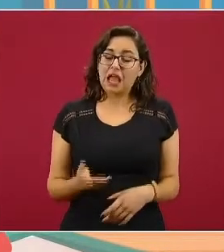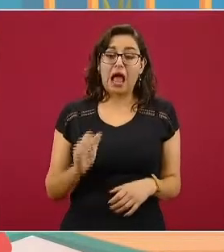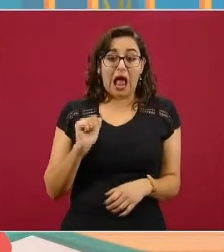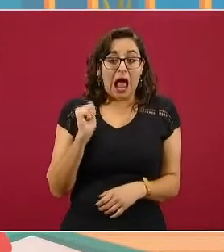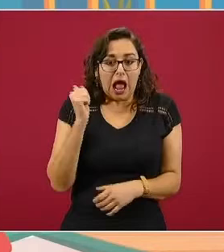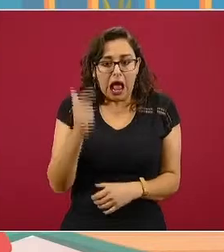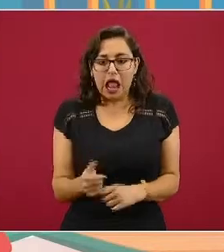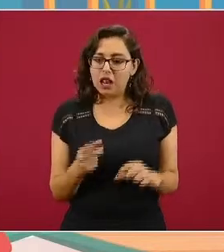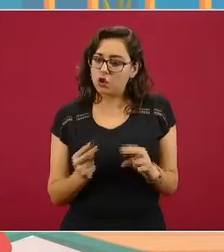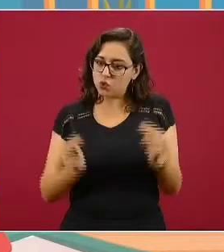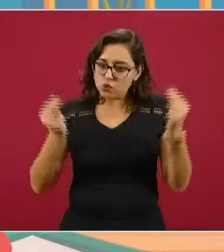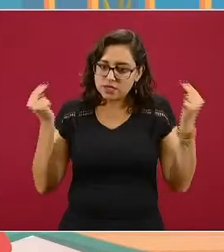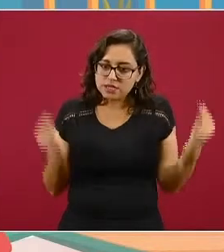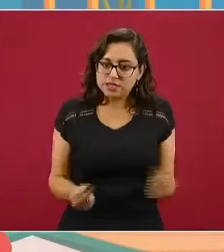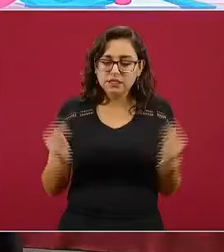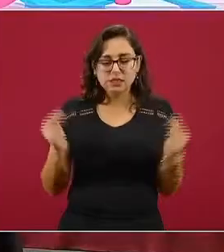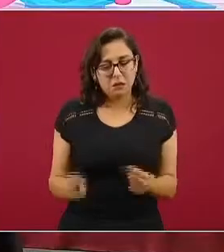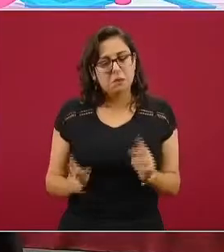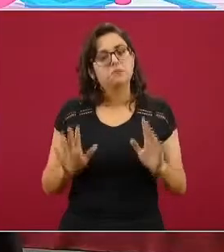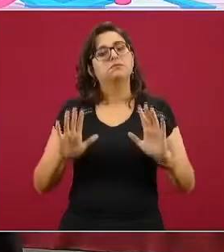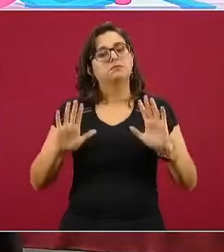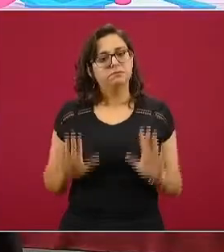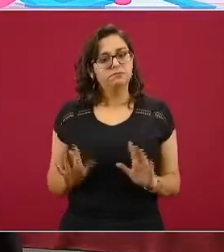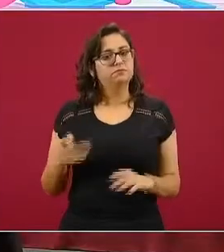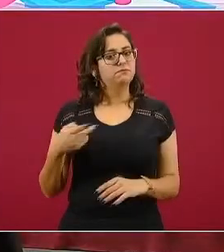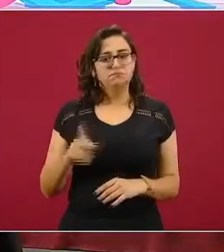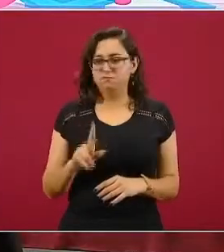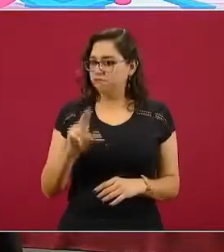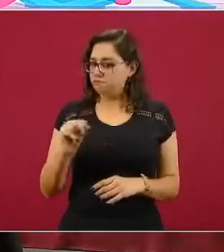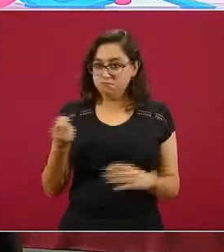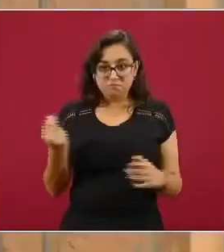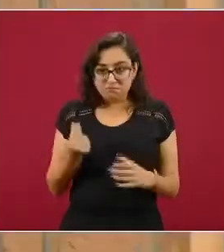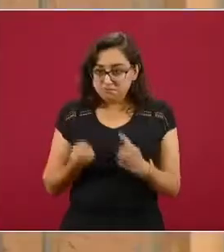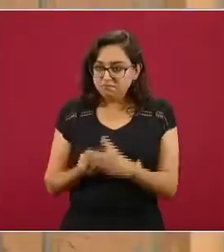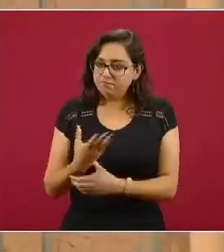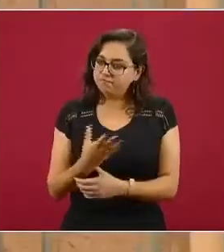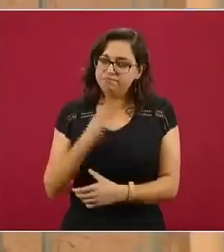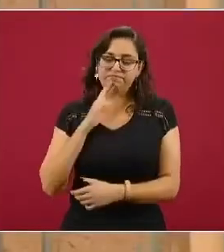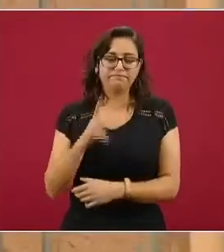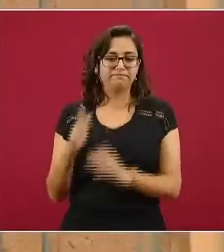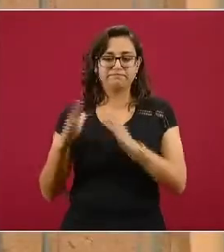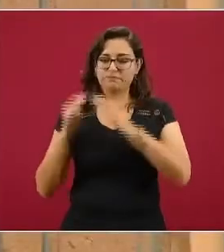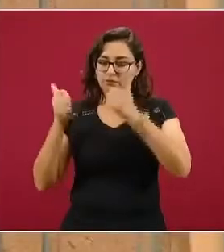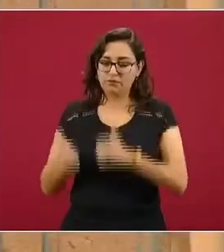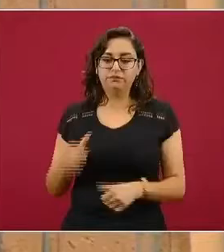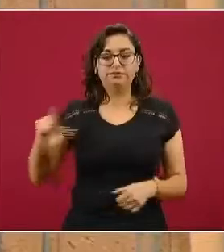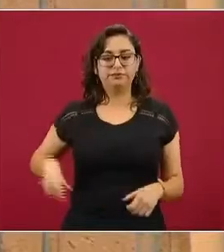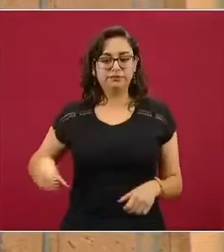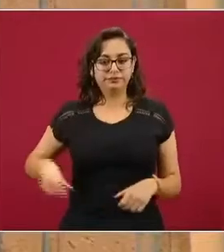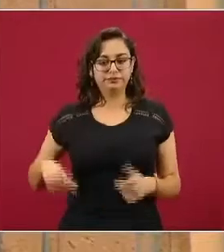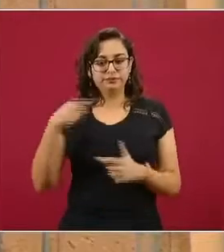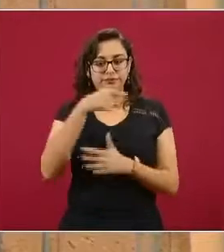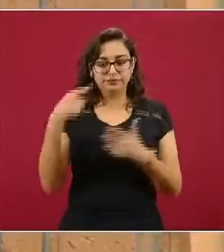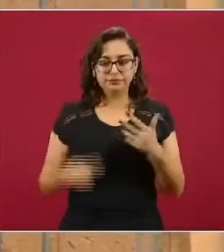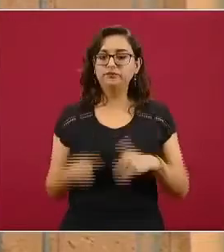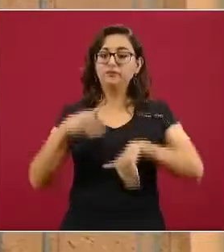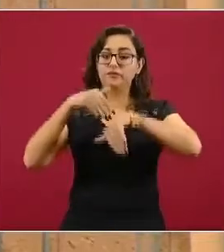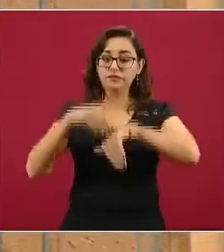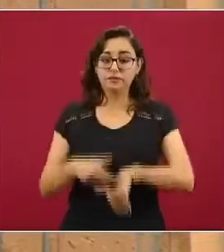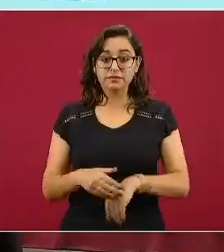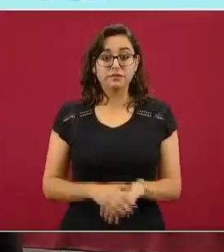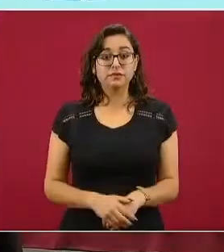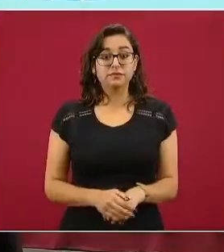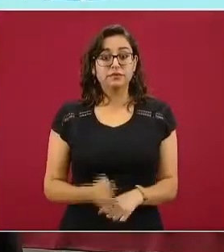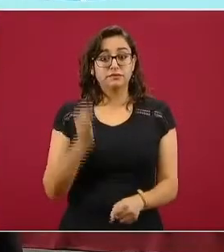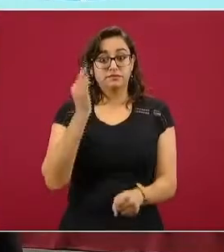estrictamente para lo necesario. Hay que seguir las indicaciones del gobierno del estado. Es momento de